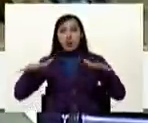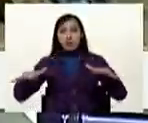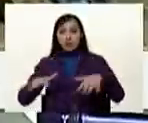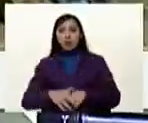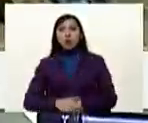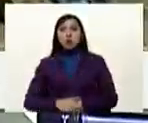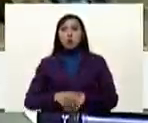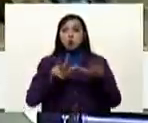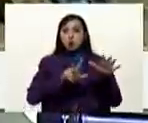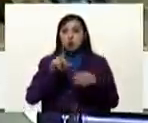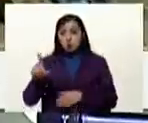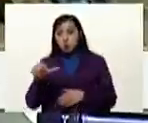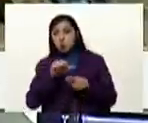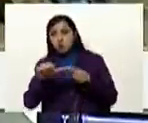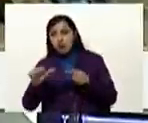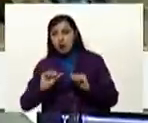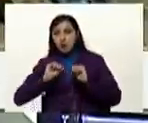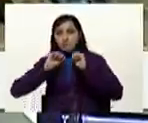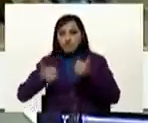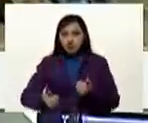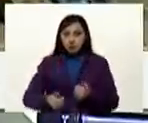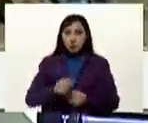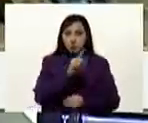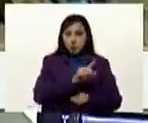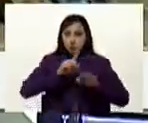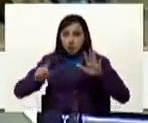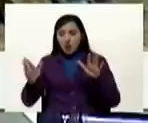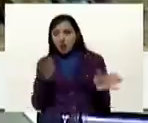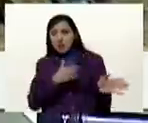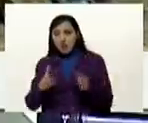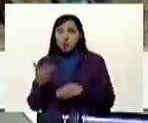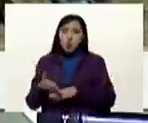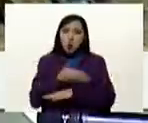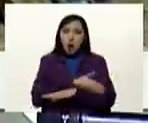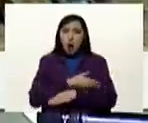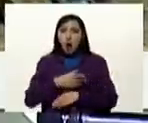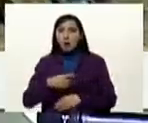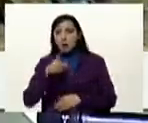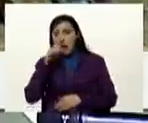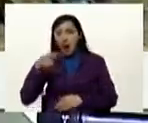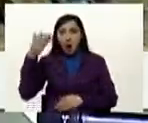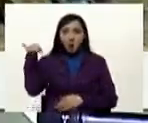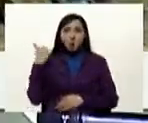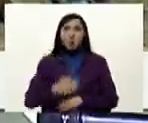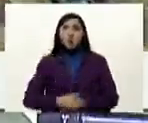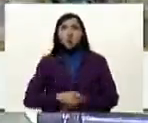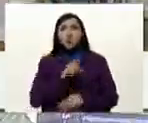81 semanas, desde aquel 16 de marzo, desde aquel 13 de marzo.